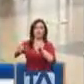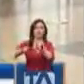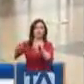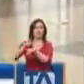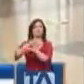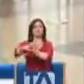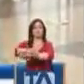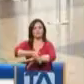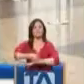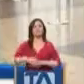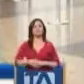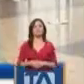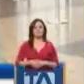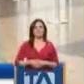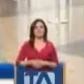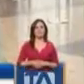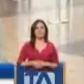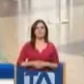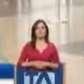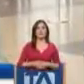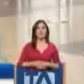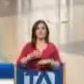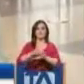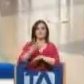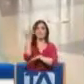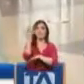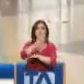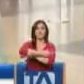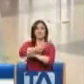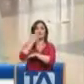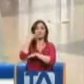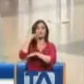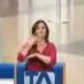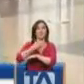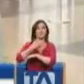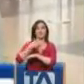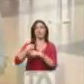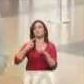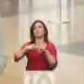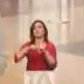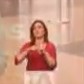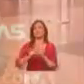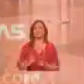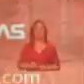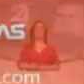vuelos de la aerolínea, pero hasta con 15 días después de la fecha del vuelo original.